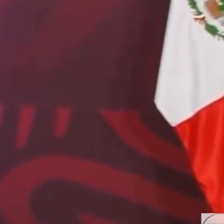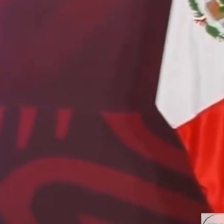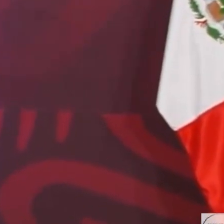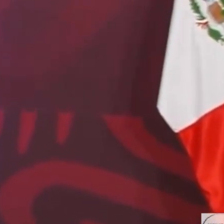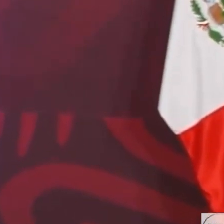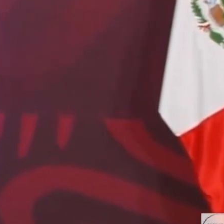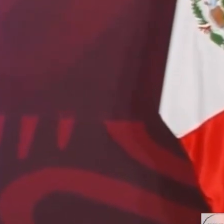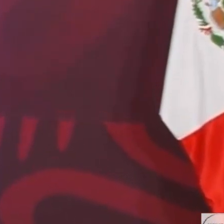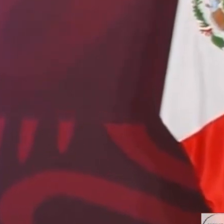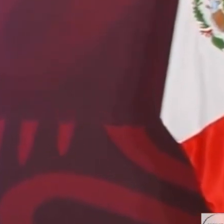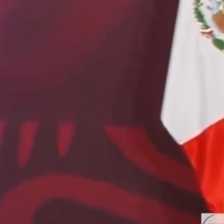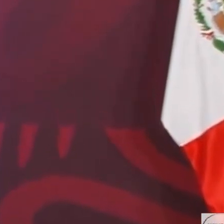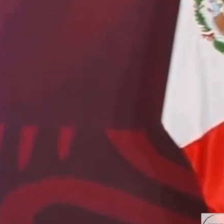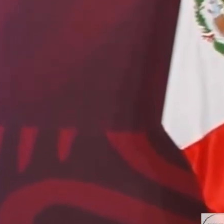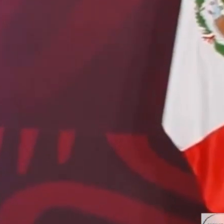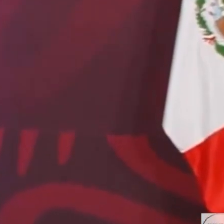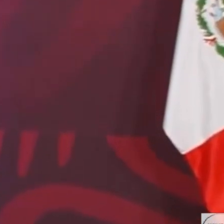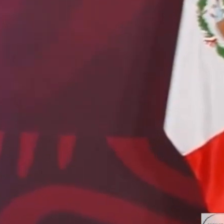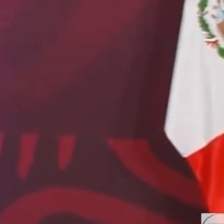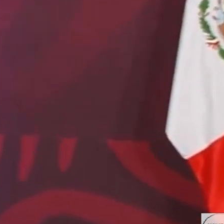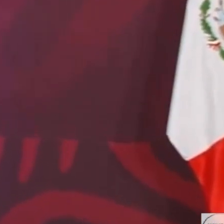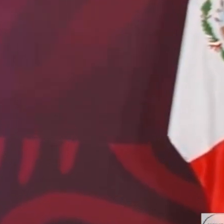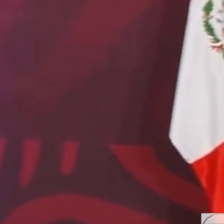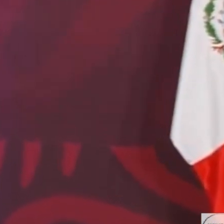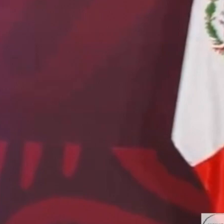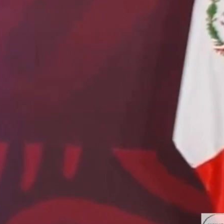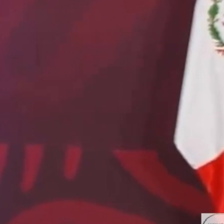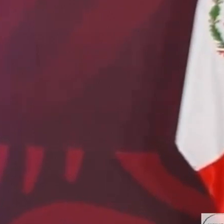El año pasado,